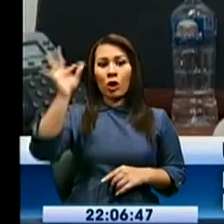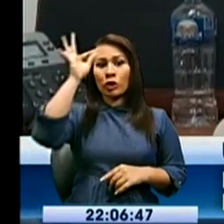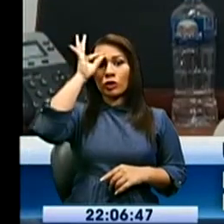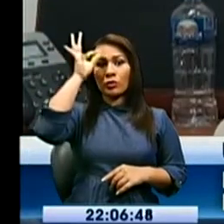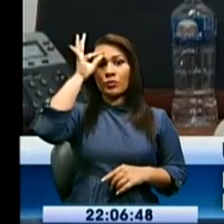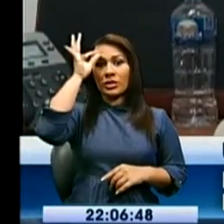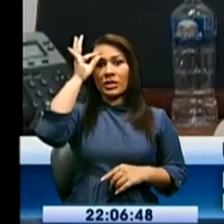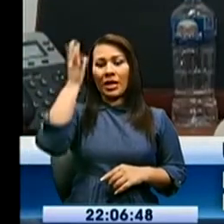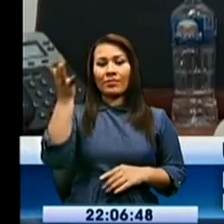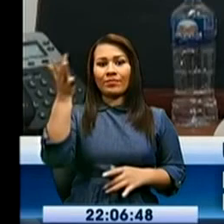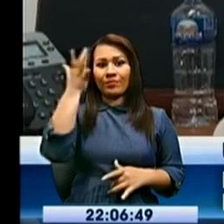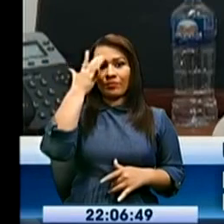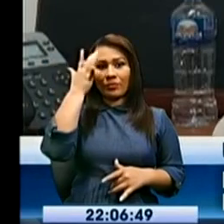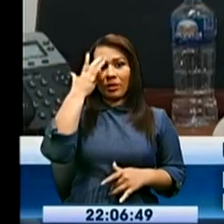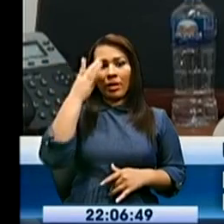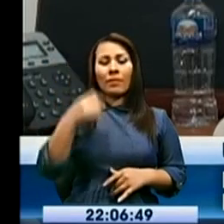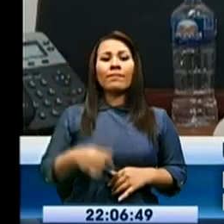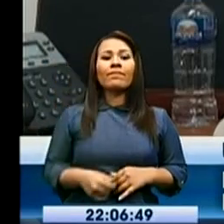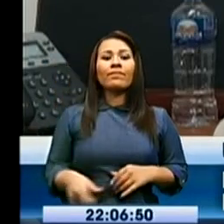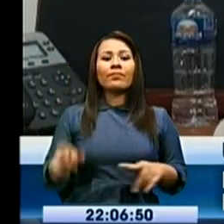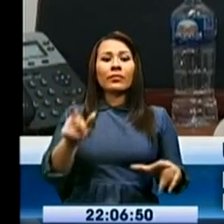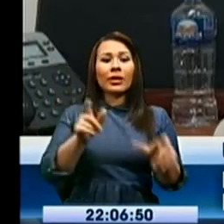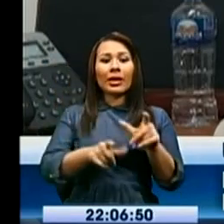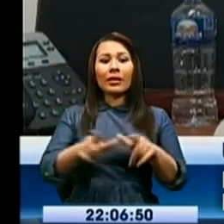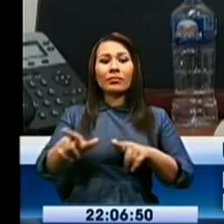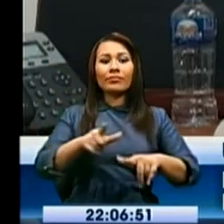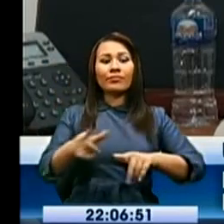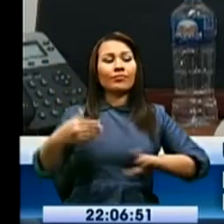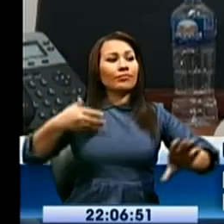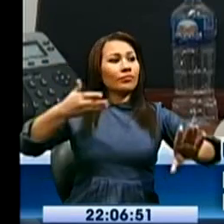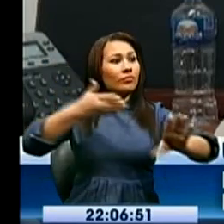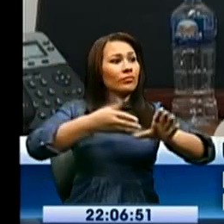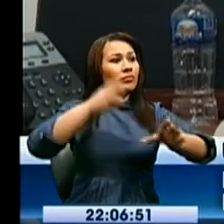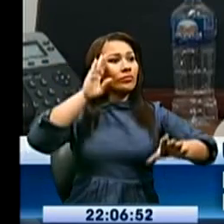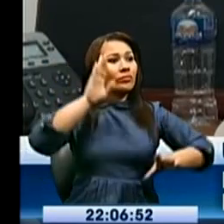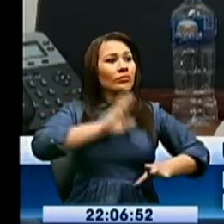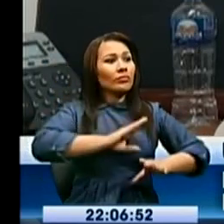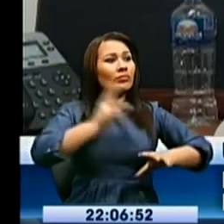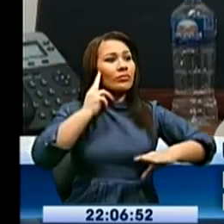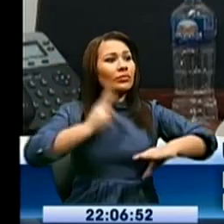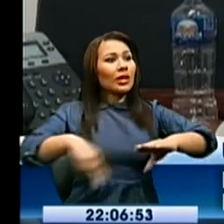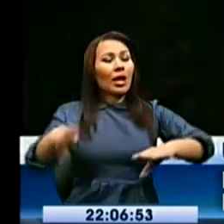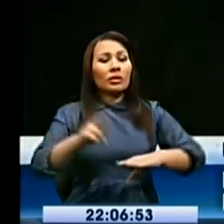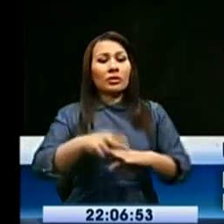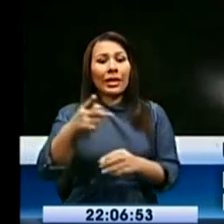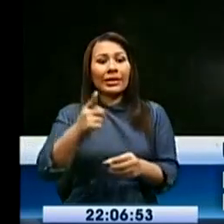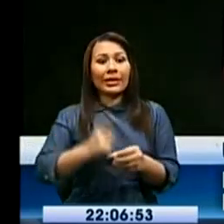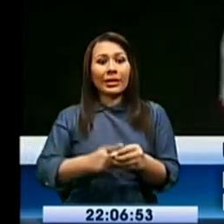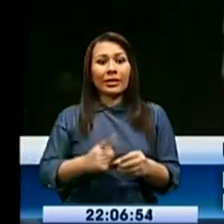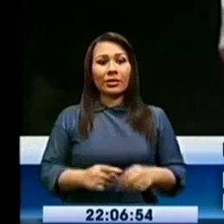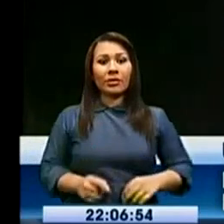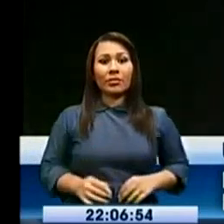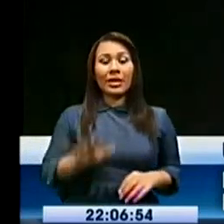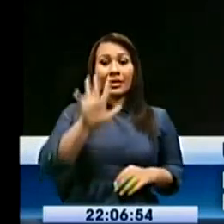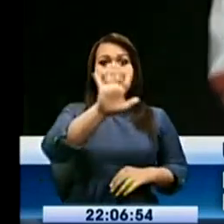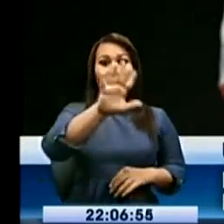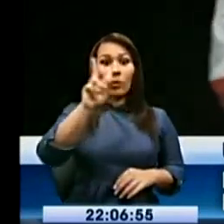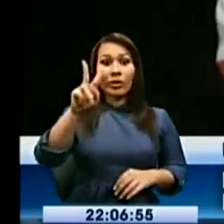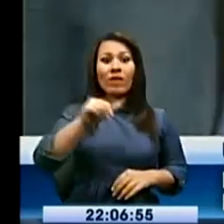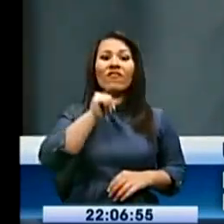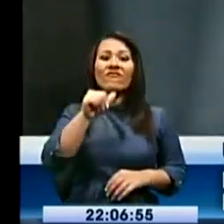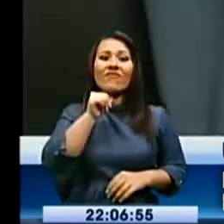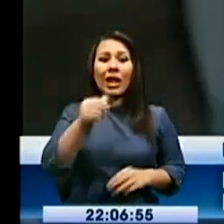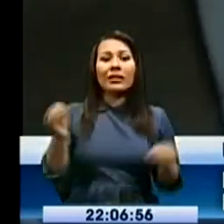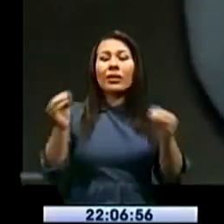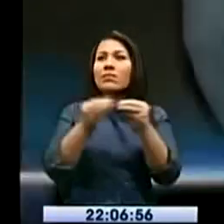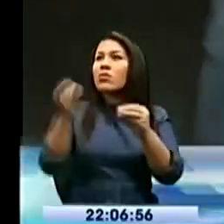Infectología Gonzalo González, lugar hasta donde llegaron los miembros de la Policía Nacional, esto es en la ciudad de Quito. Los 52 que faltan por recapturar